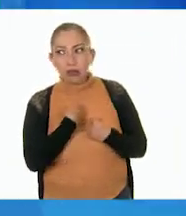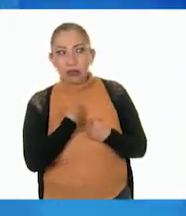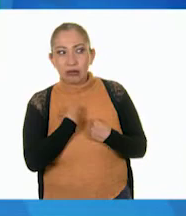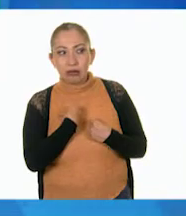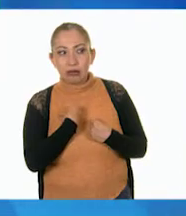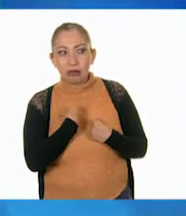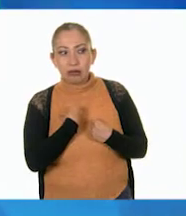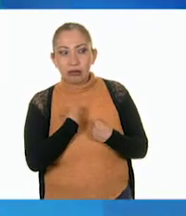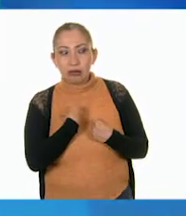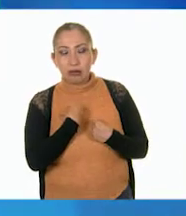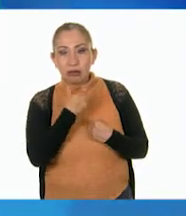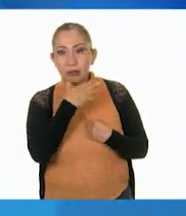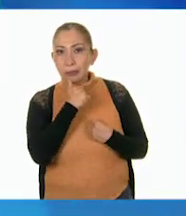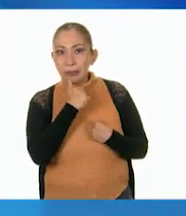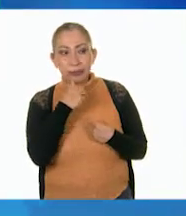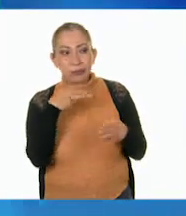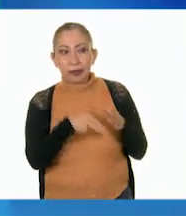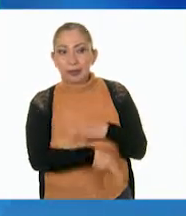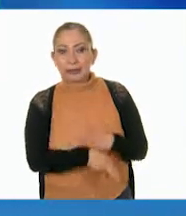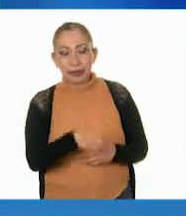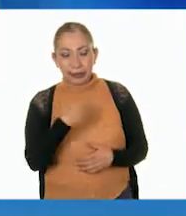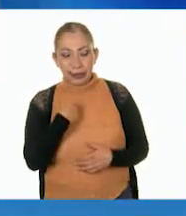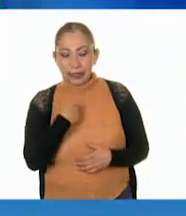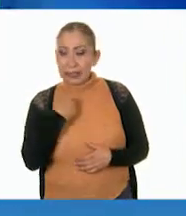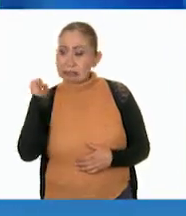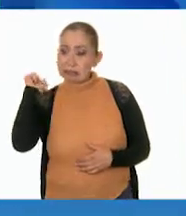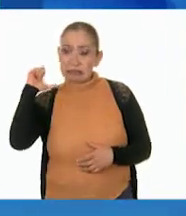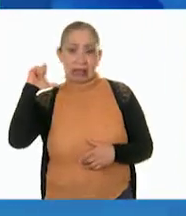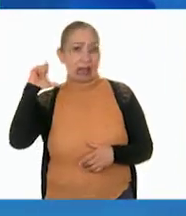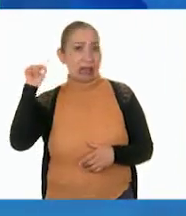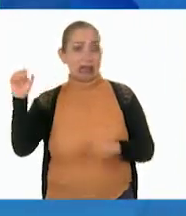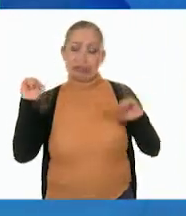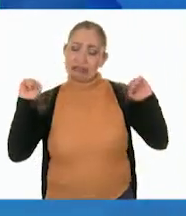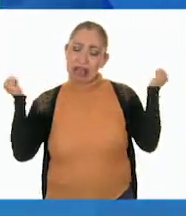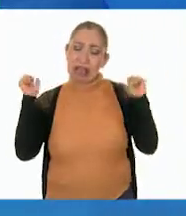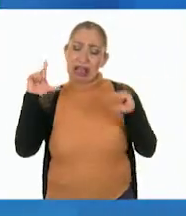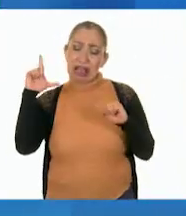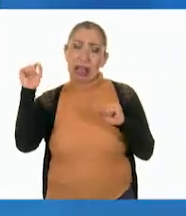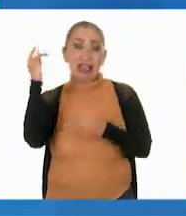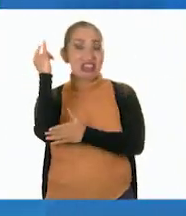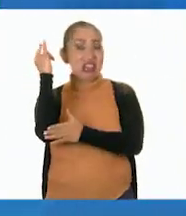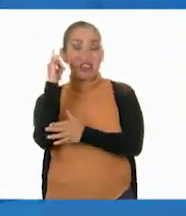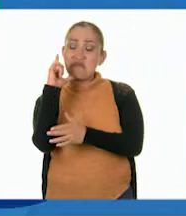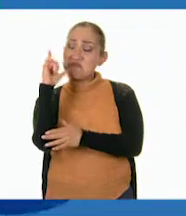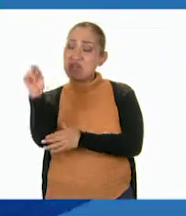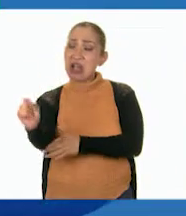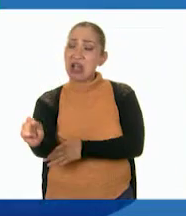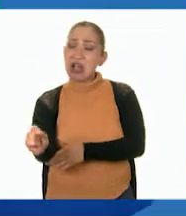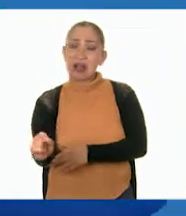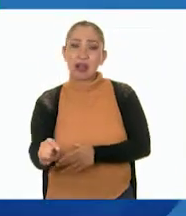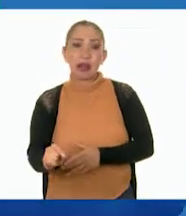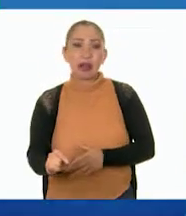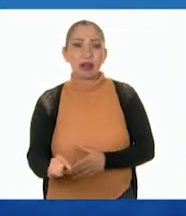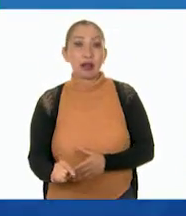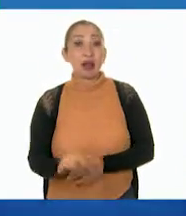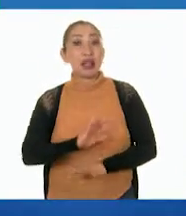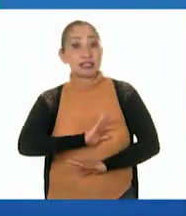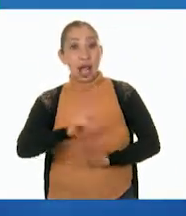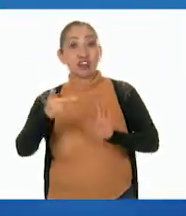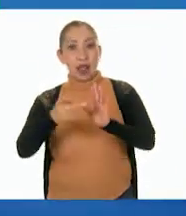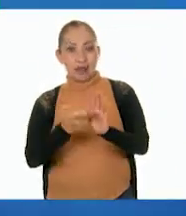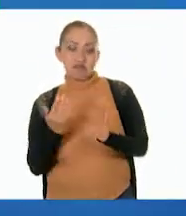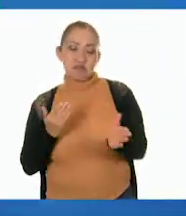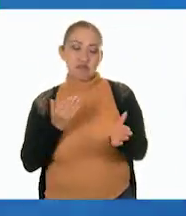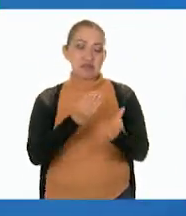Sabía que no podría con él y salió disparado a toda velocidad. De regreso al